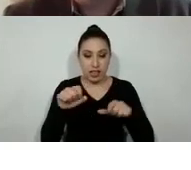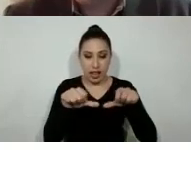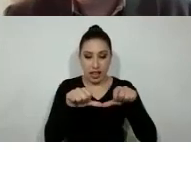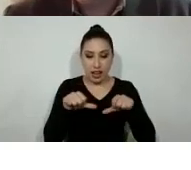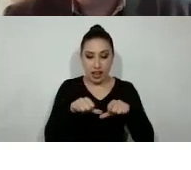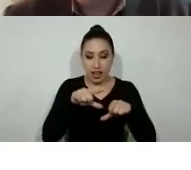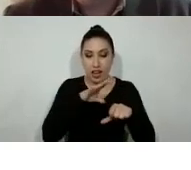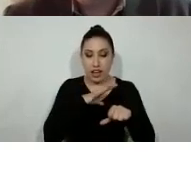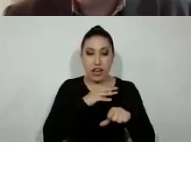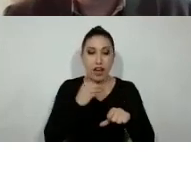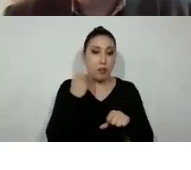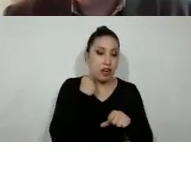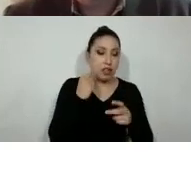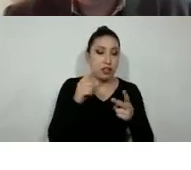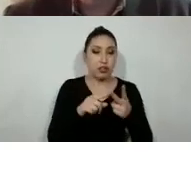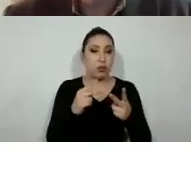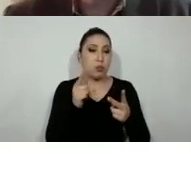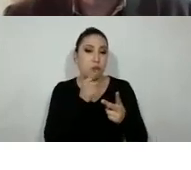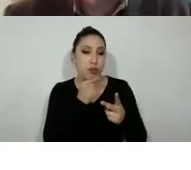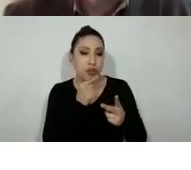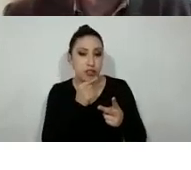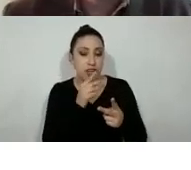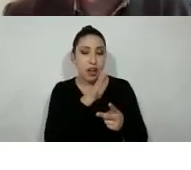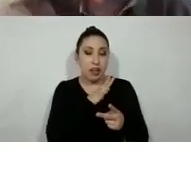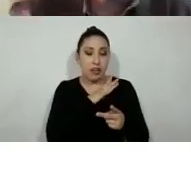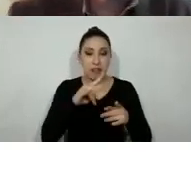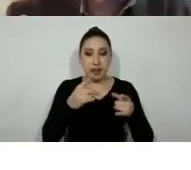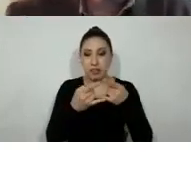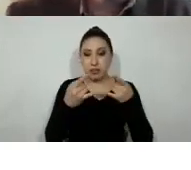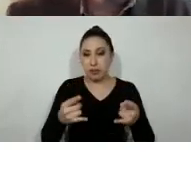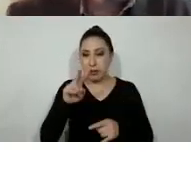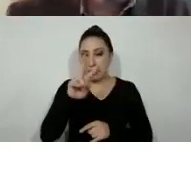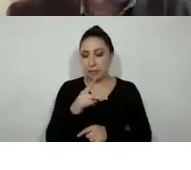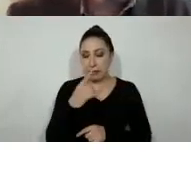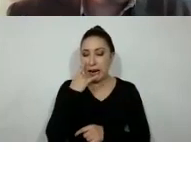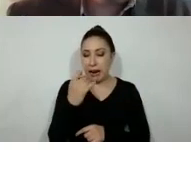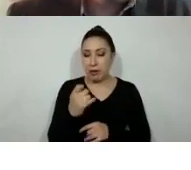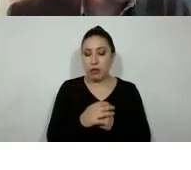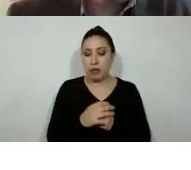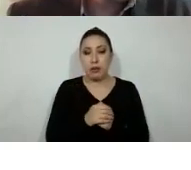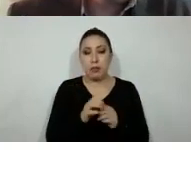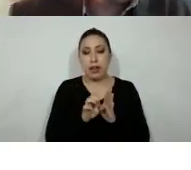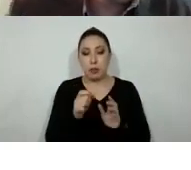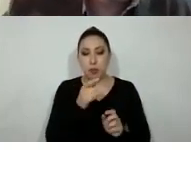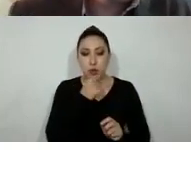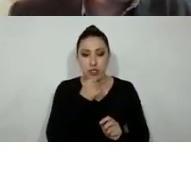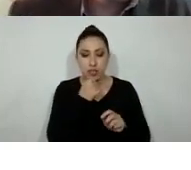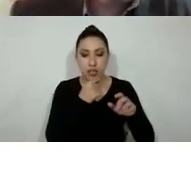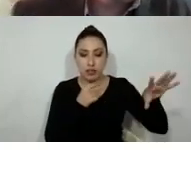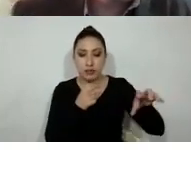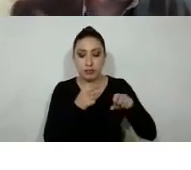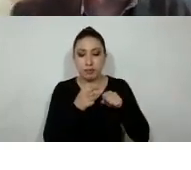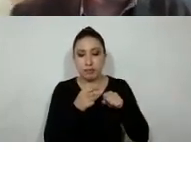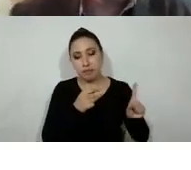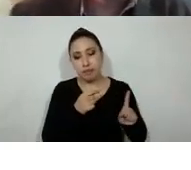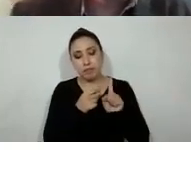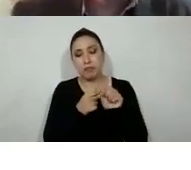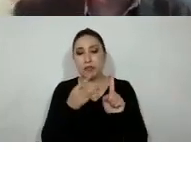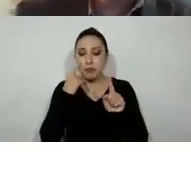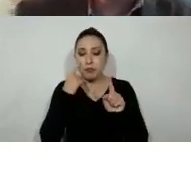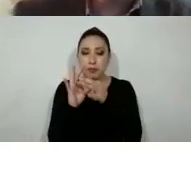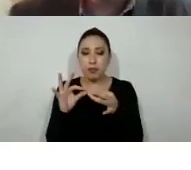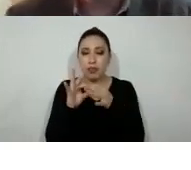historias, pues, bien curiosas. Por ejemplo, los policías llegan y dicen, es que la detención fue así, ocurrió